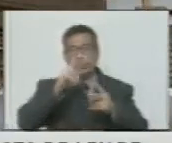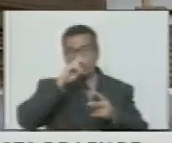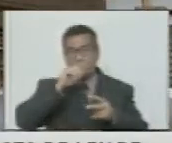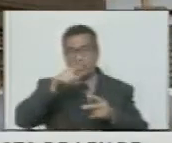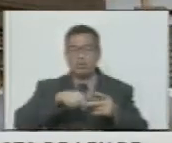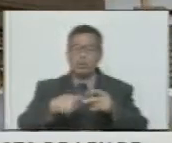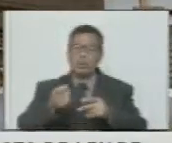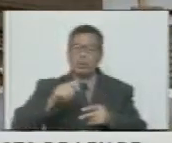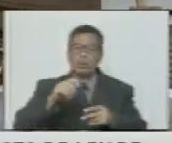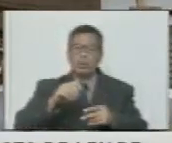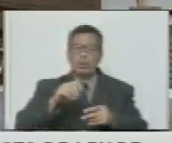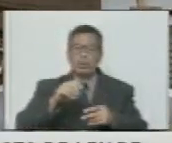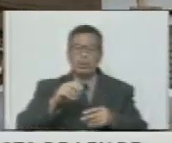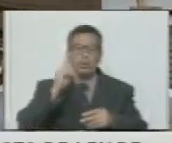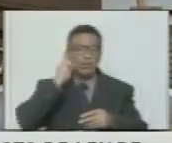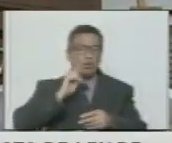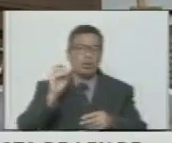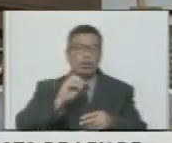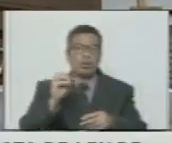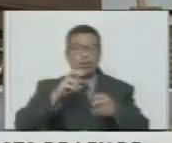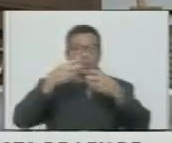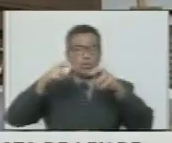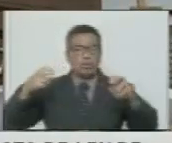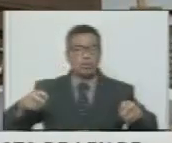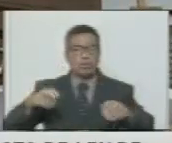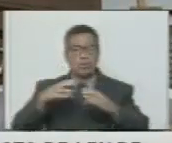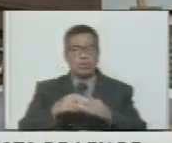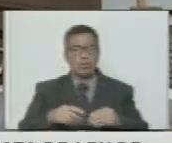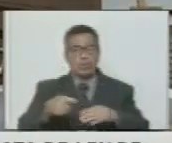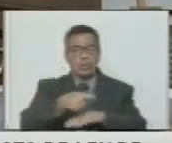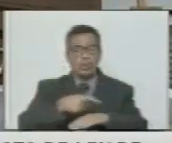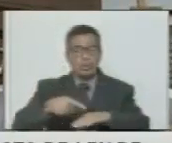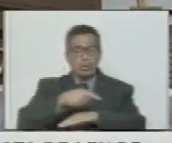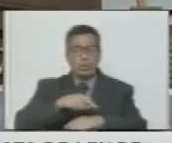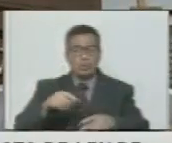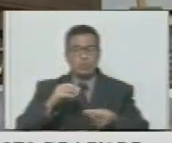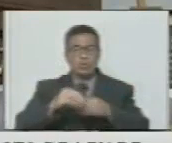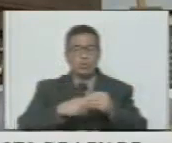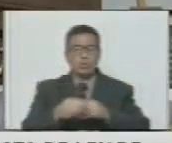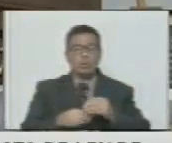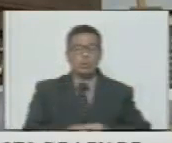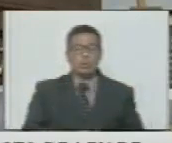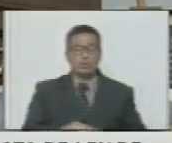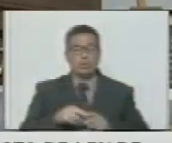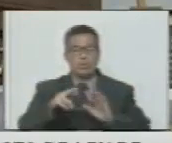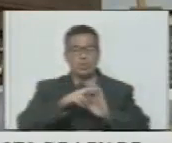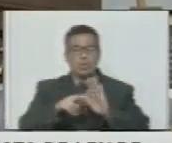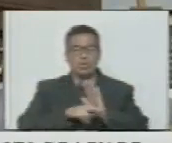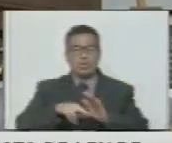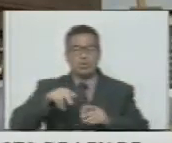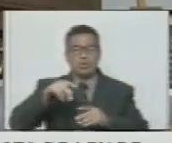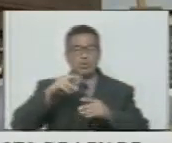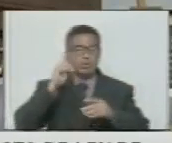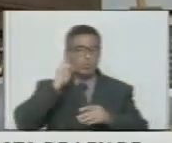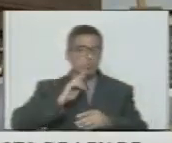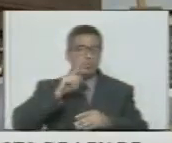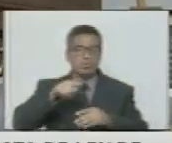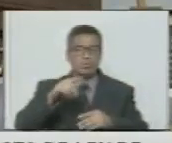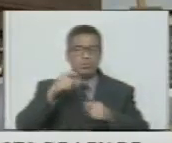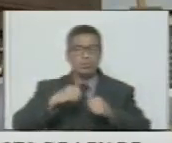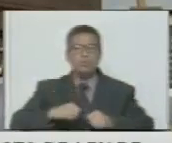cada 2 años en bolívares o en títulos del Estado venezolano indexados y denominados en